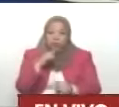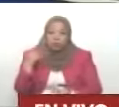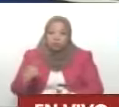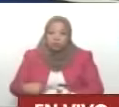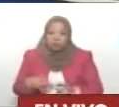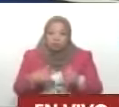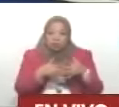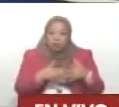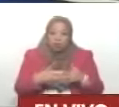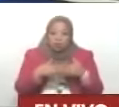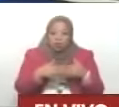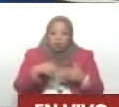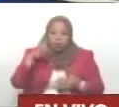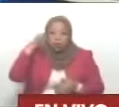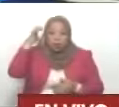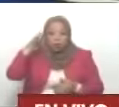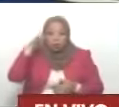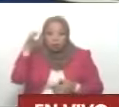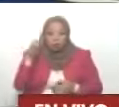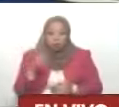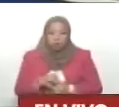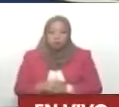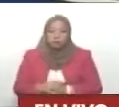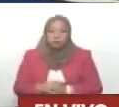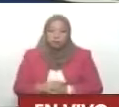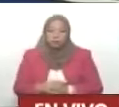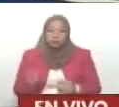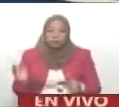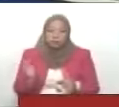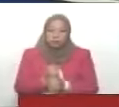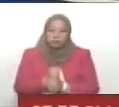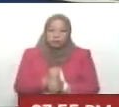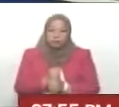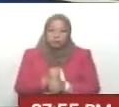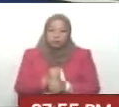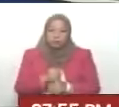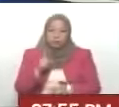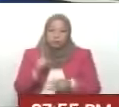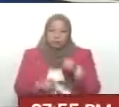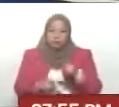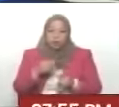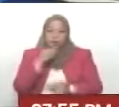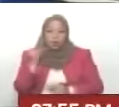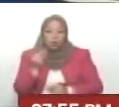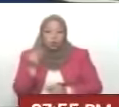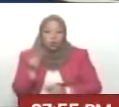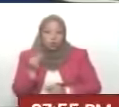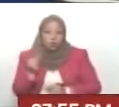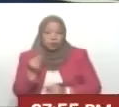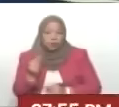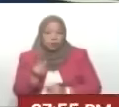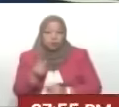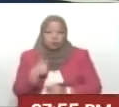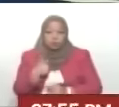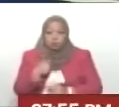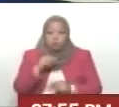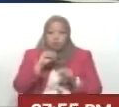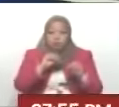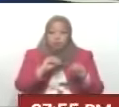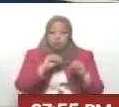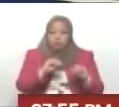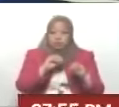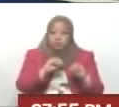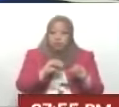Unidos. Yo he encontrado, esto es una recomendación también que yo le hago, sobre todo a la juventud en redes sociales, es